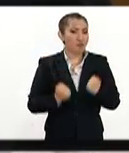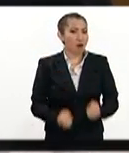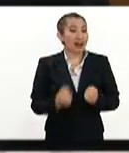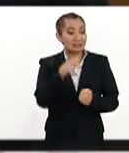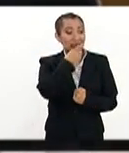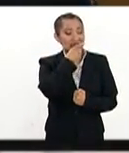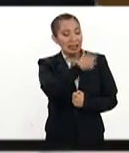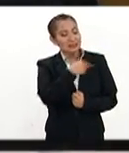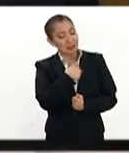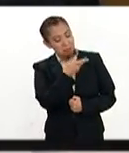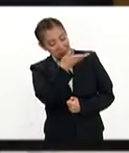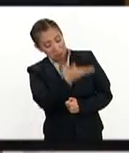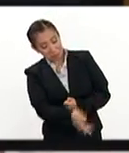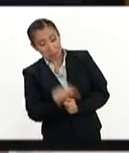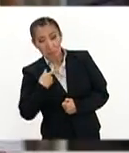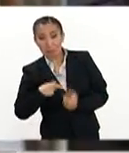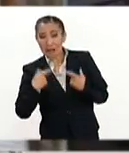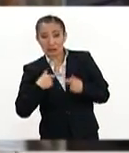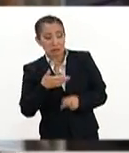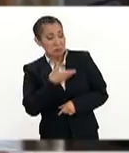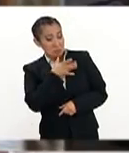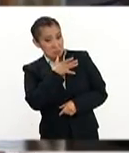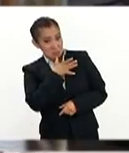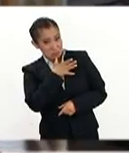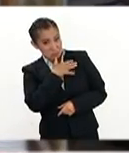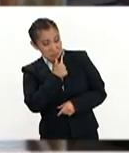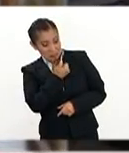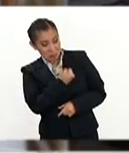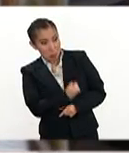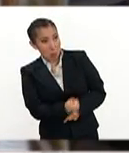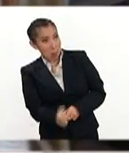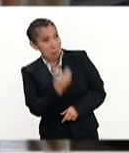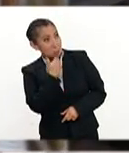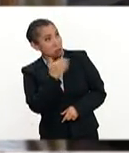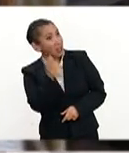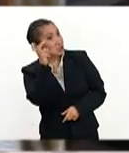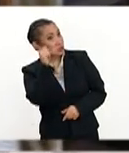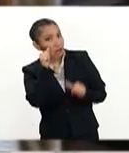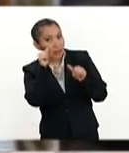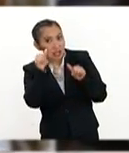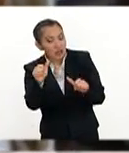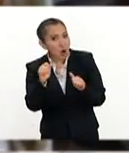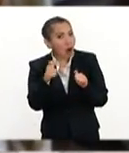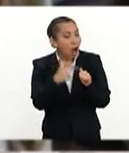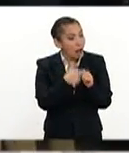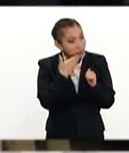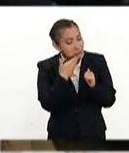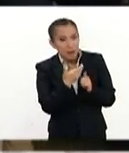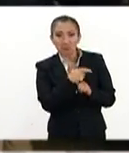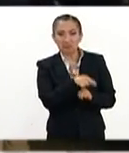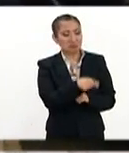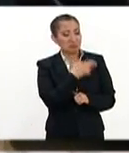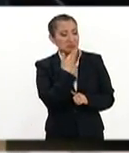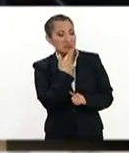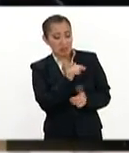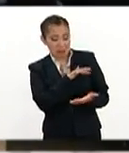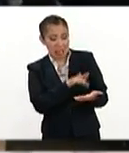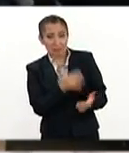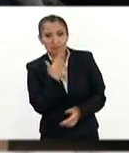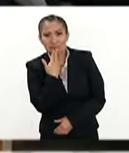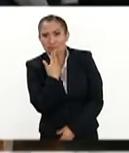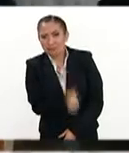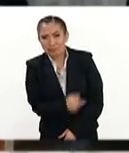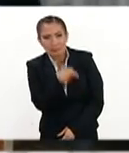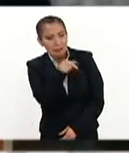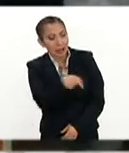dice de él es que es una persona que no tiene la capacidad de escuchar, no tiene la capacidad ni siquiera de leer y